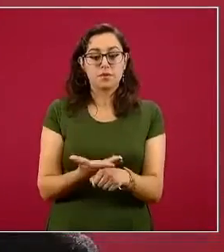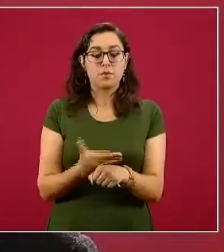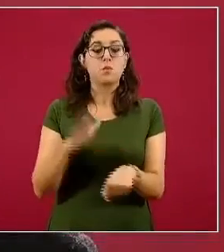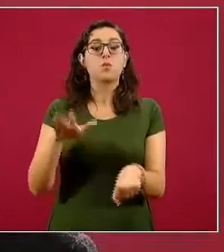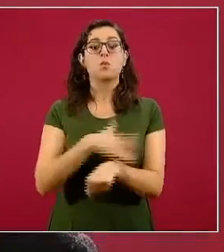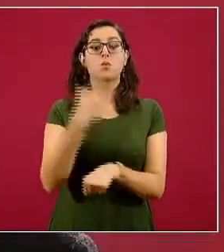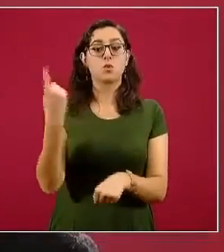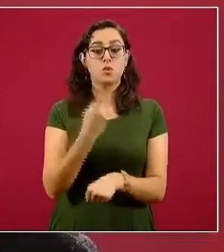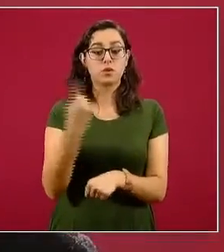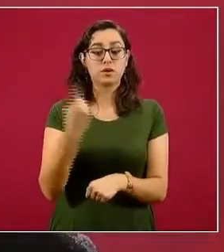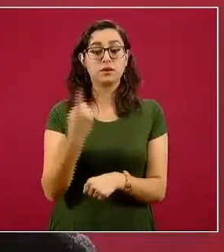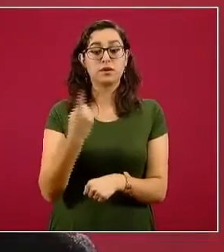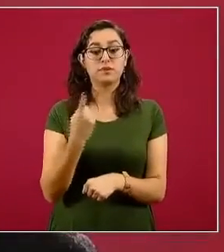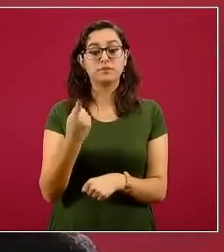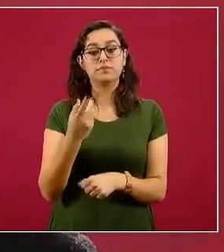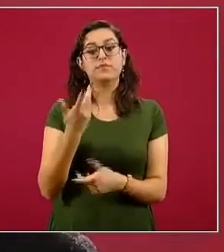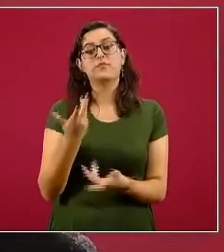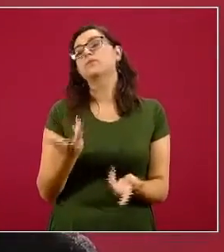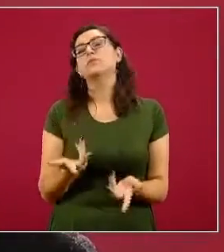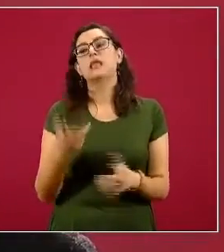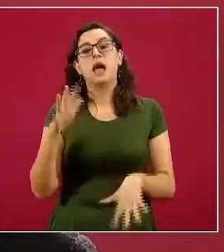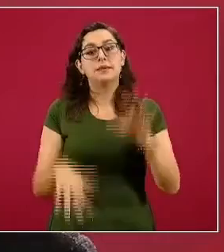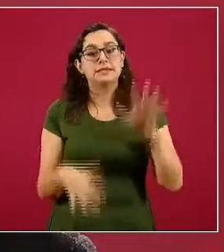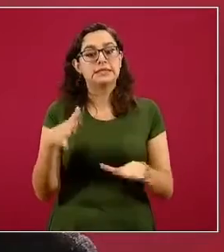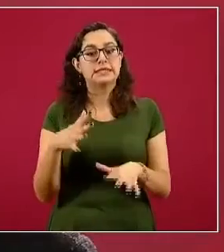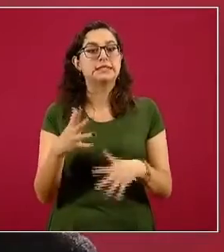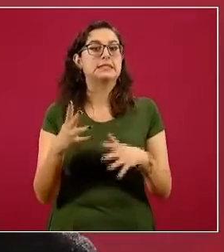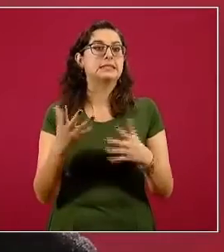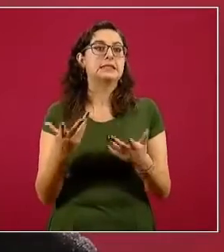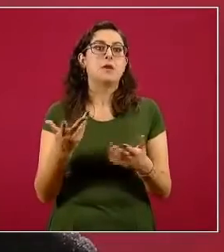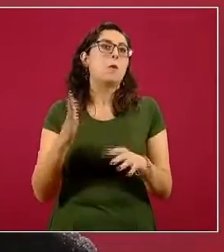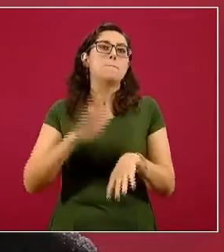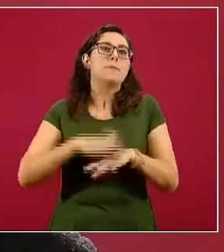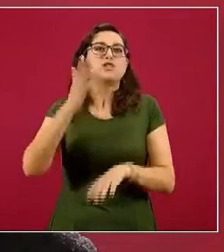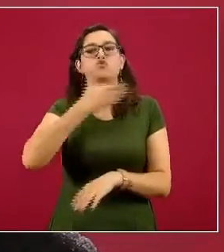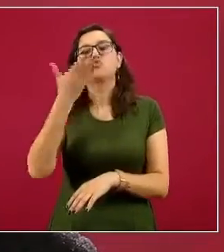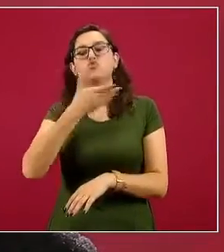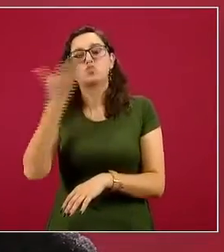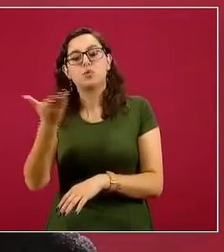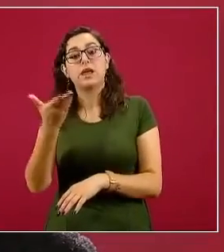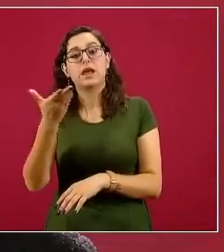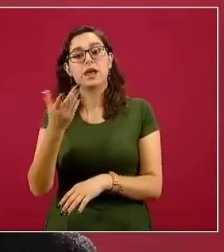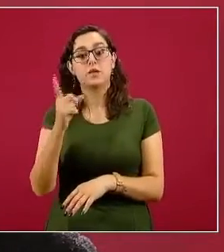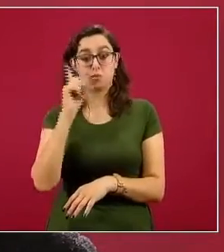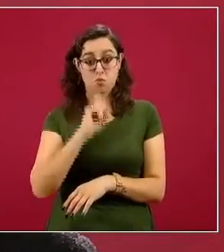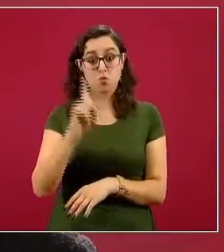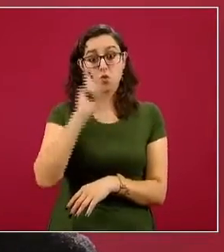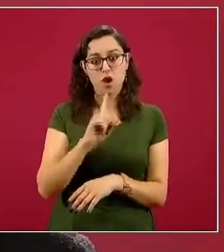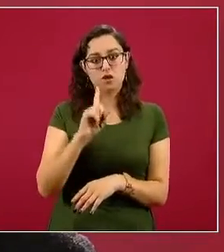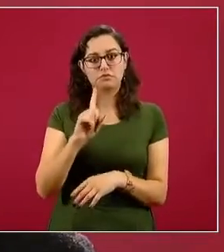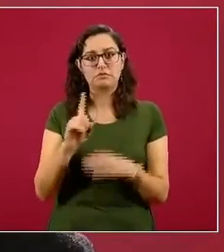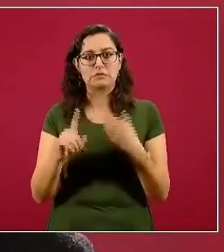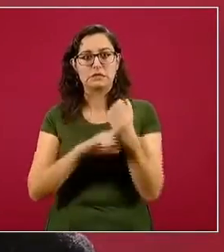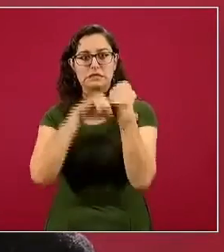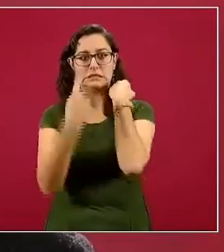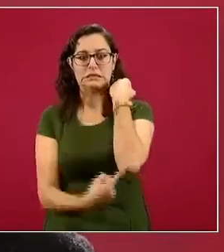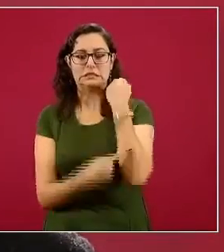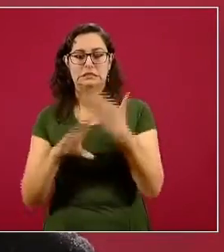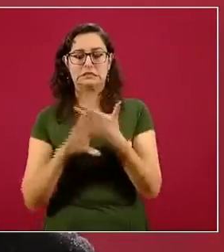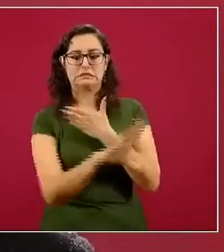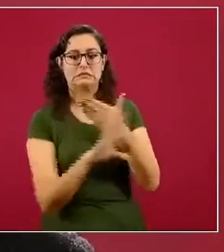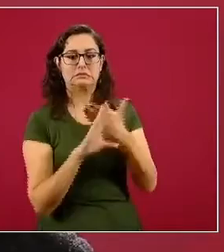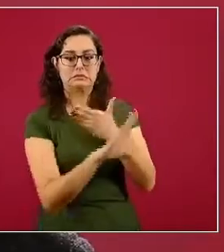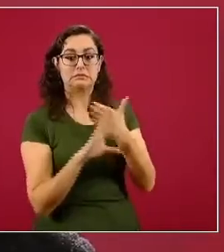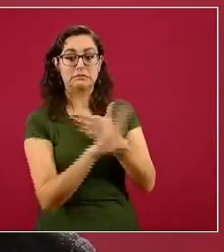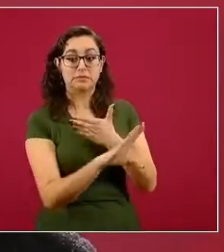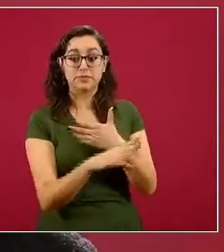Generalmente la prevención de la reproducción se ha enfocado más hacia las mujeres, y cuando pensamos en